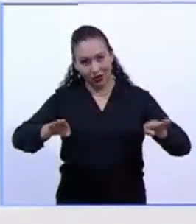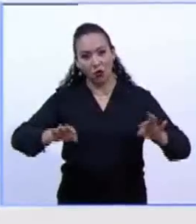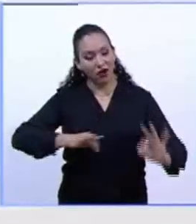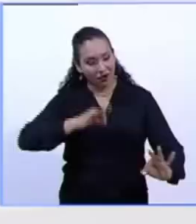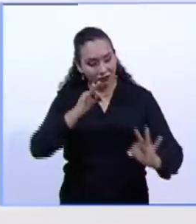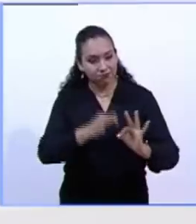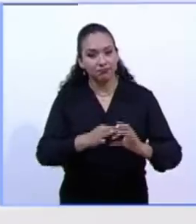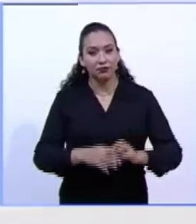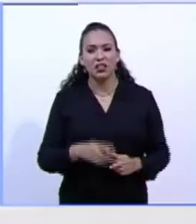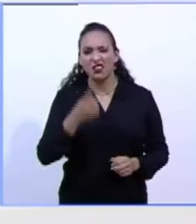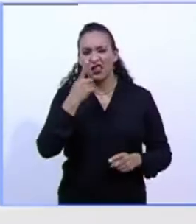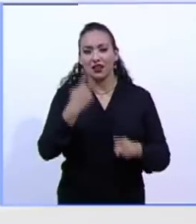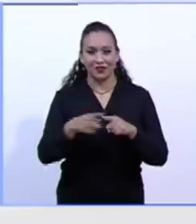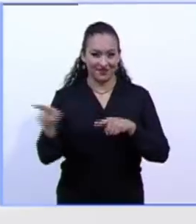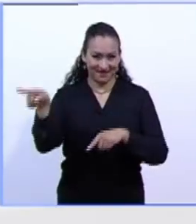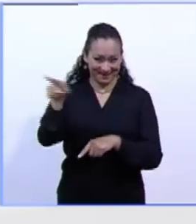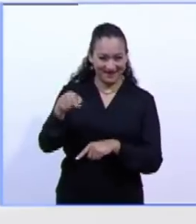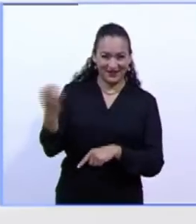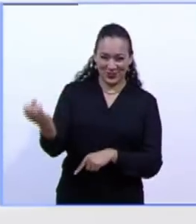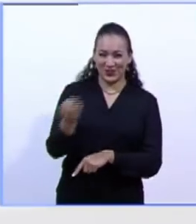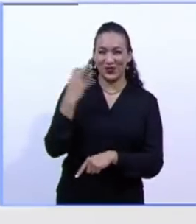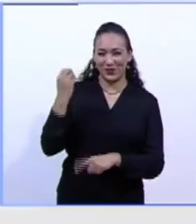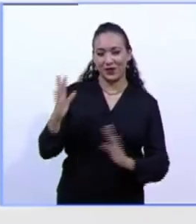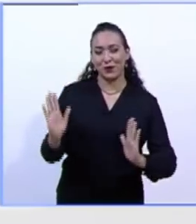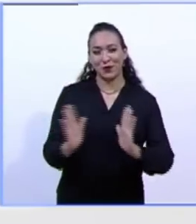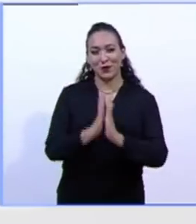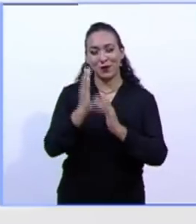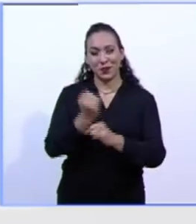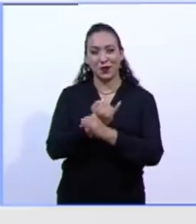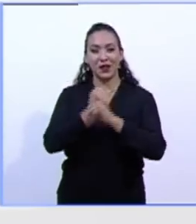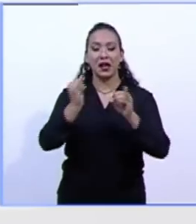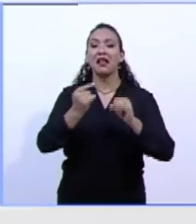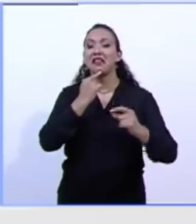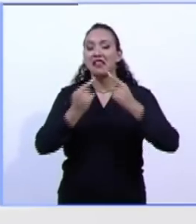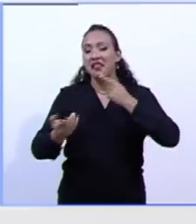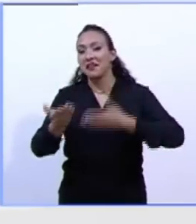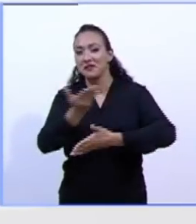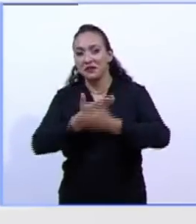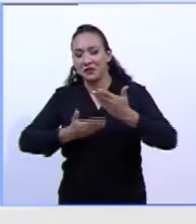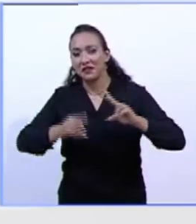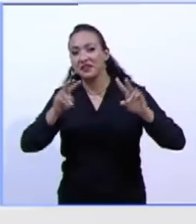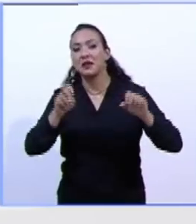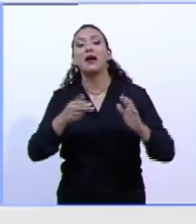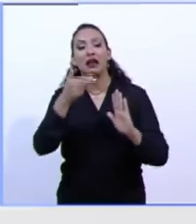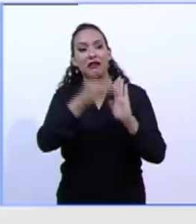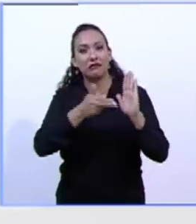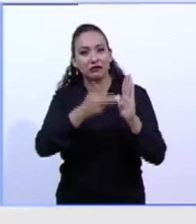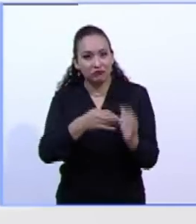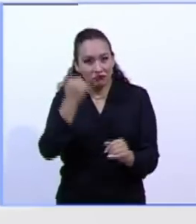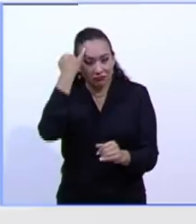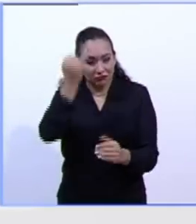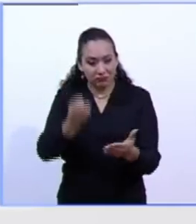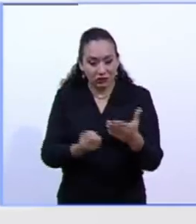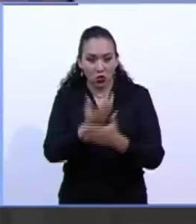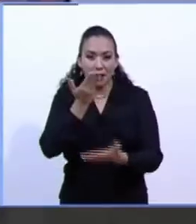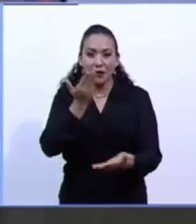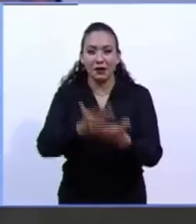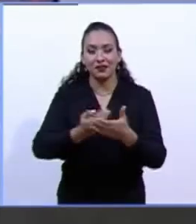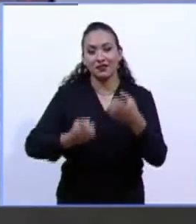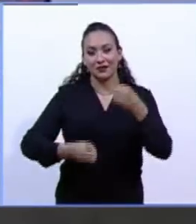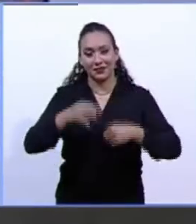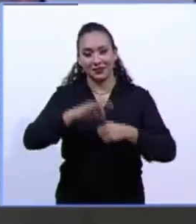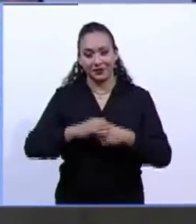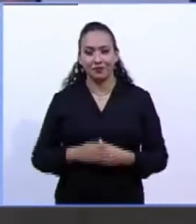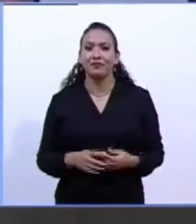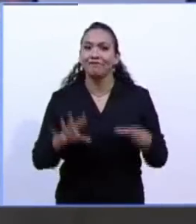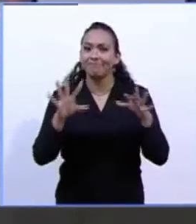lo señalaron expertas que participaron en la inauguración del ciclo de diálogos, herramientas de innovación para la gobernanza electoral.